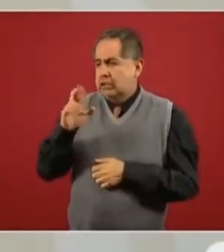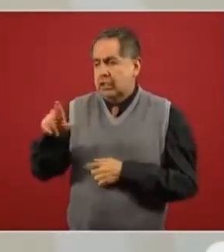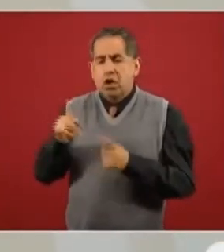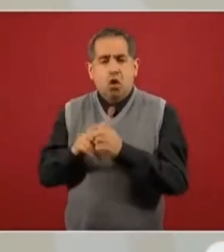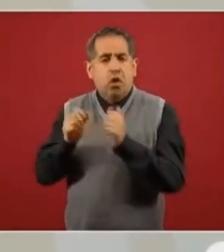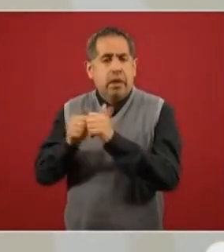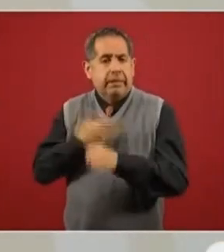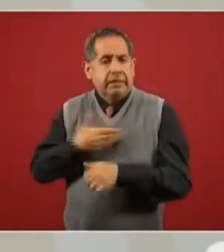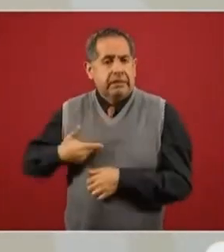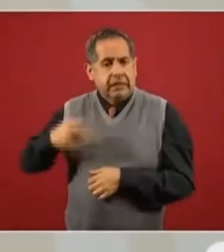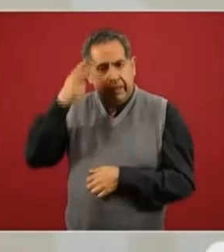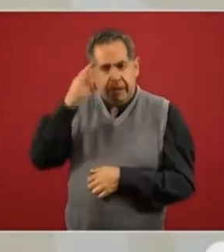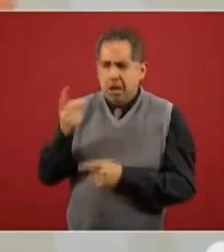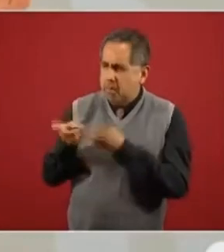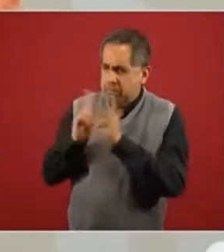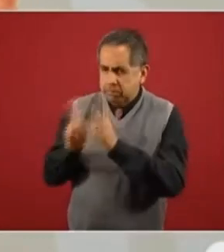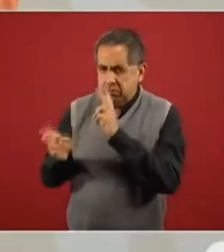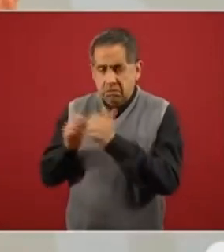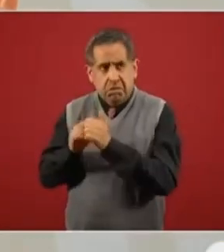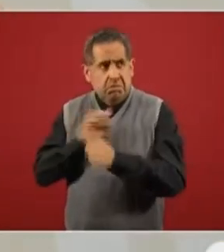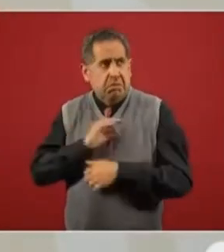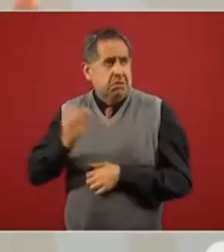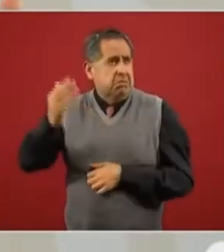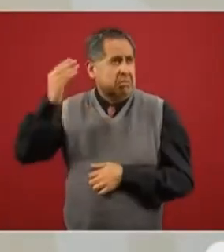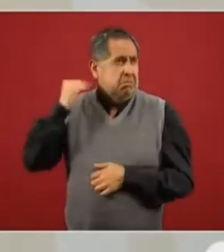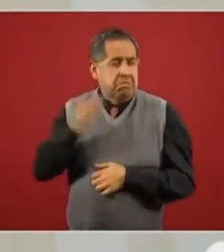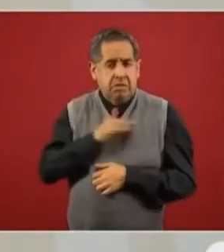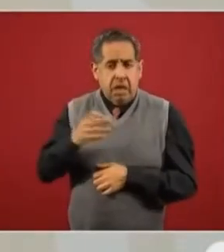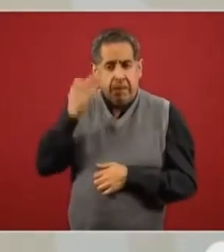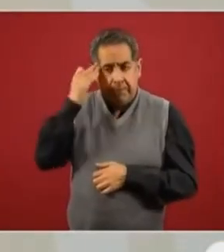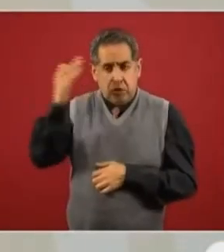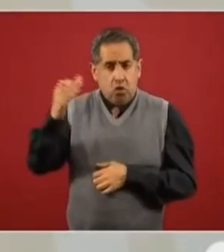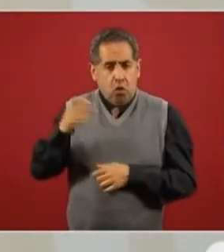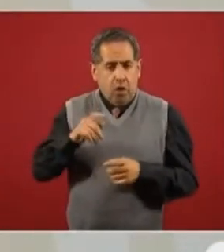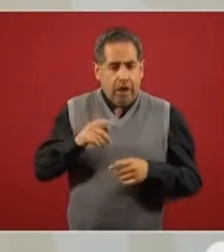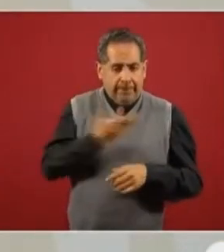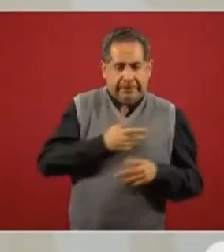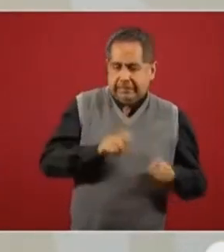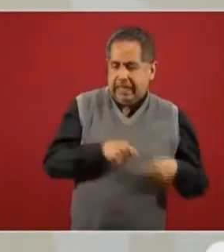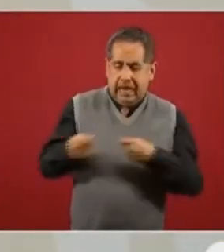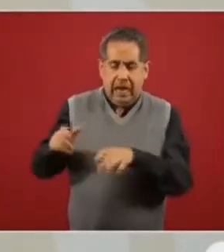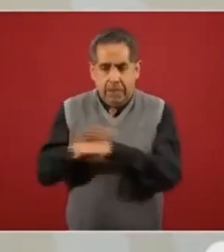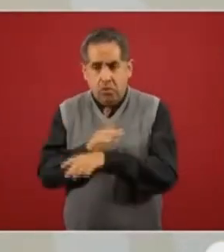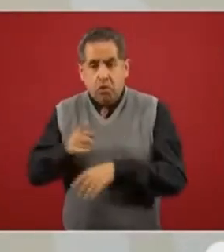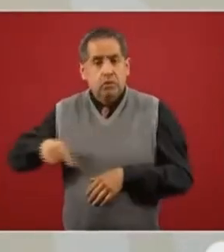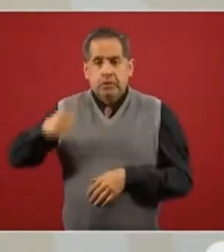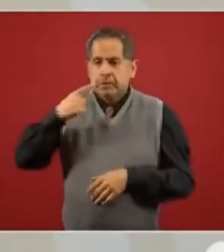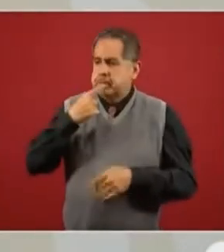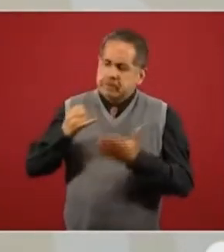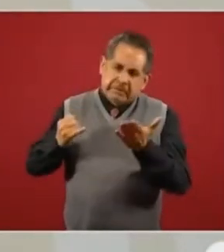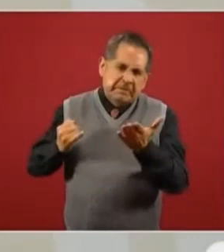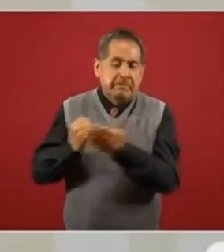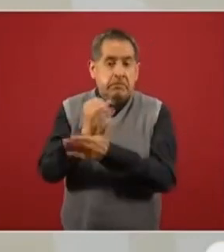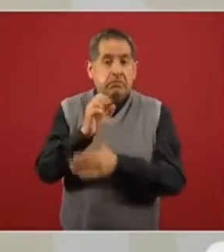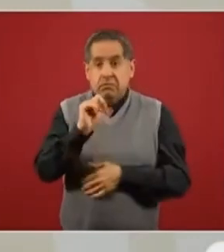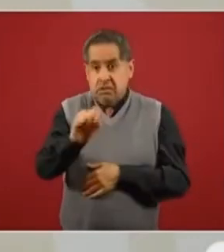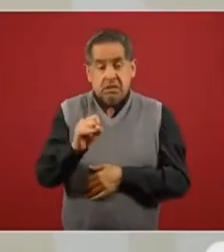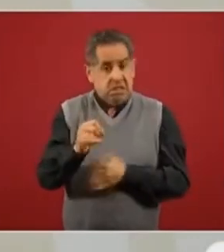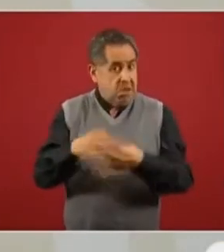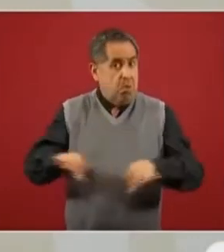con el presidente de la República, esto estamos hablando del periodo de transición, y se tomó una de las resoluciones